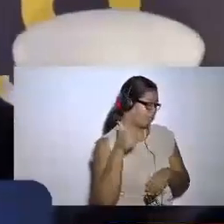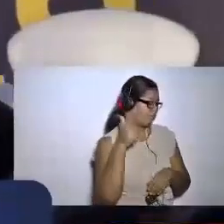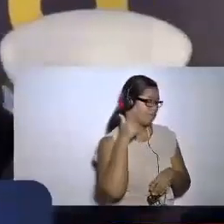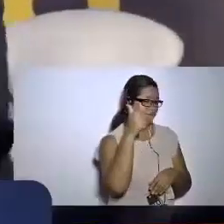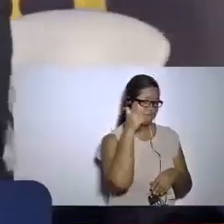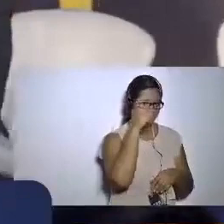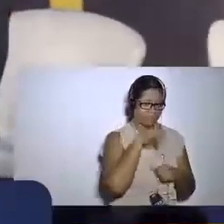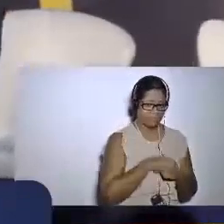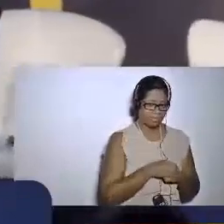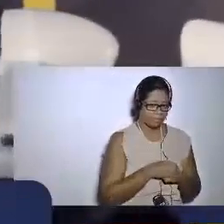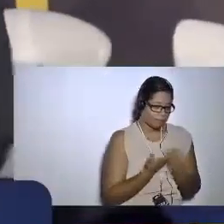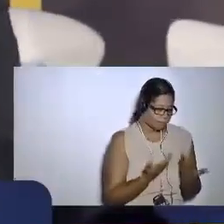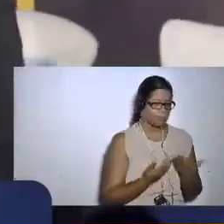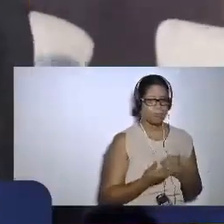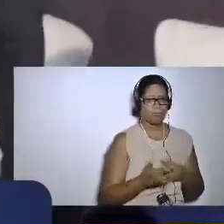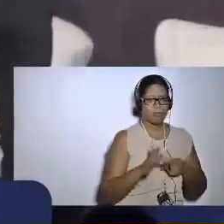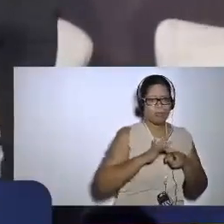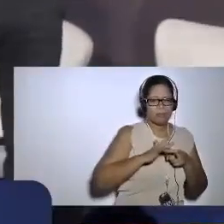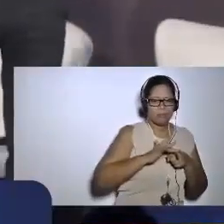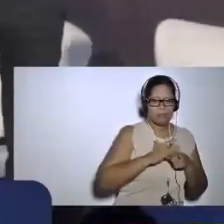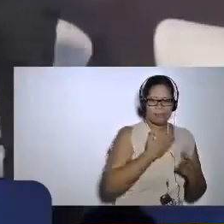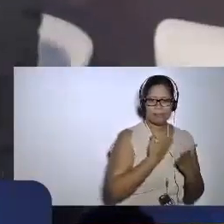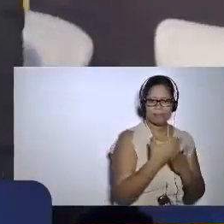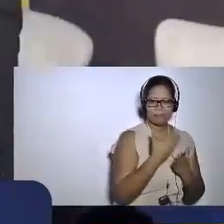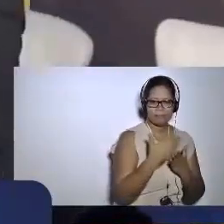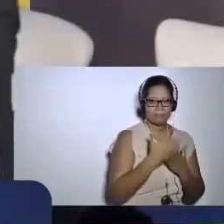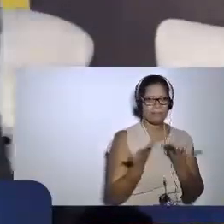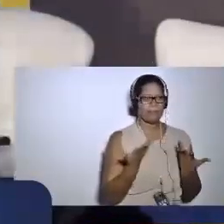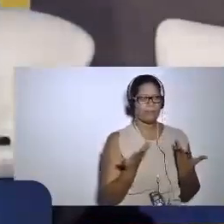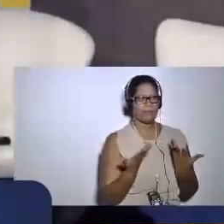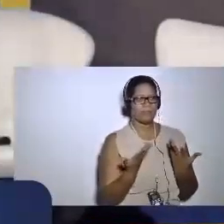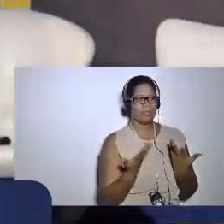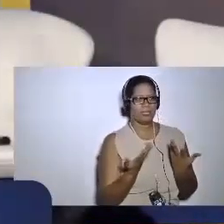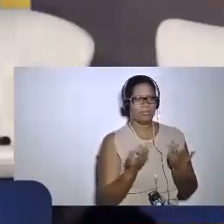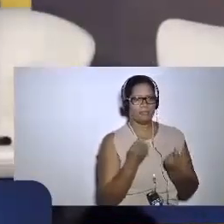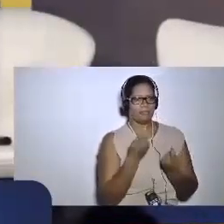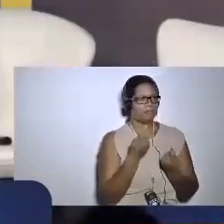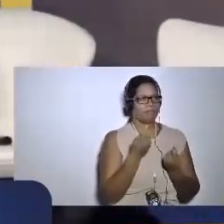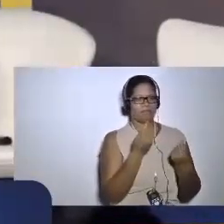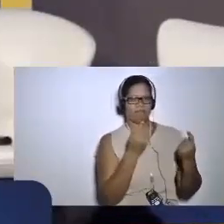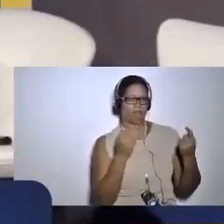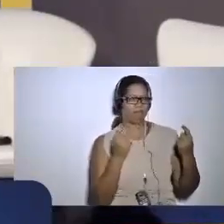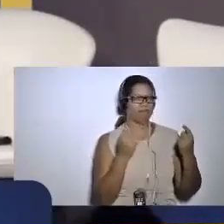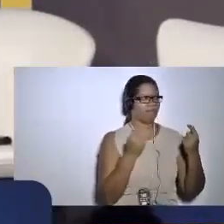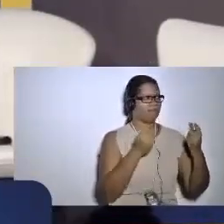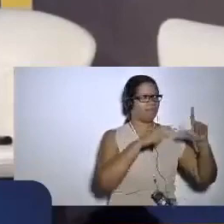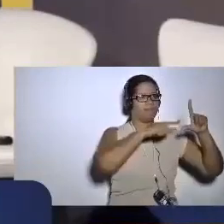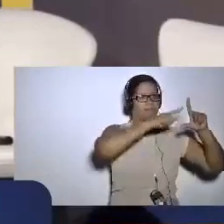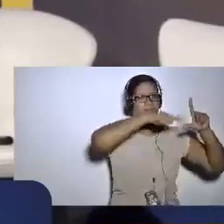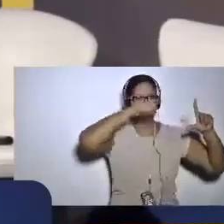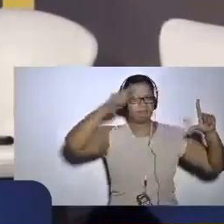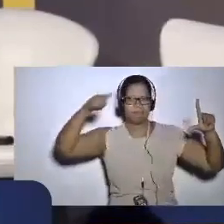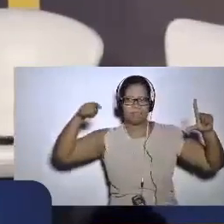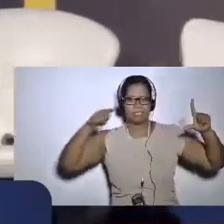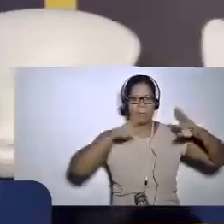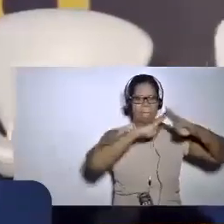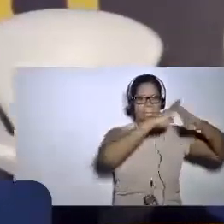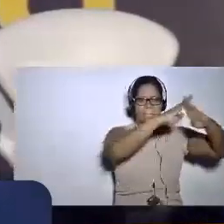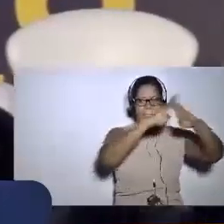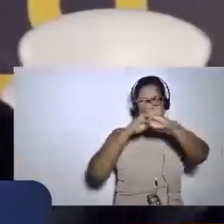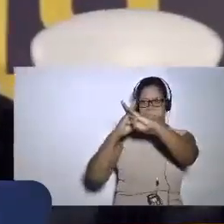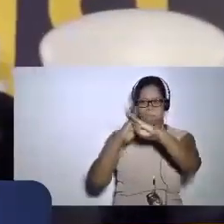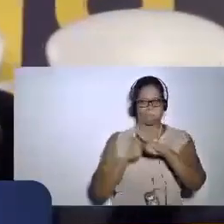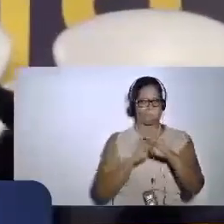buena cosa. Esta identidad que nosotros debemos comprar una aplicación, no debemos utilizar manejo de tráfico para